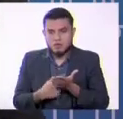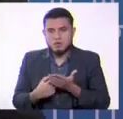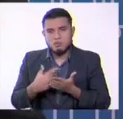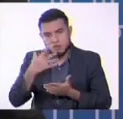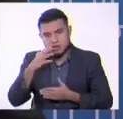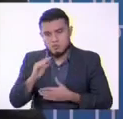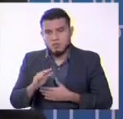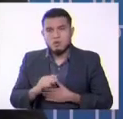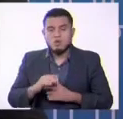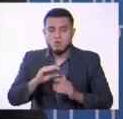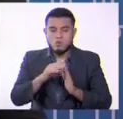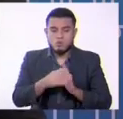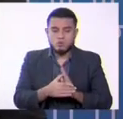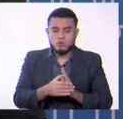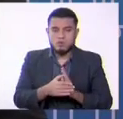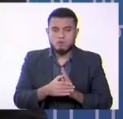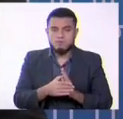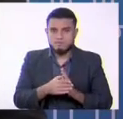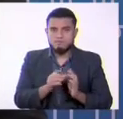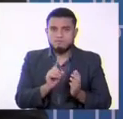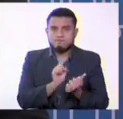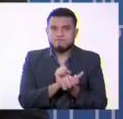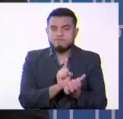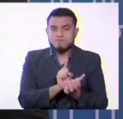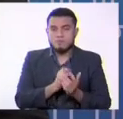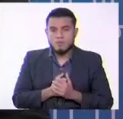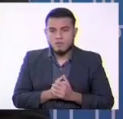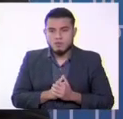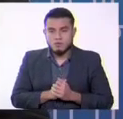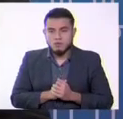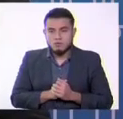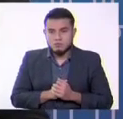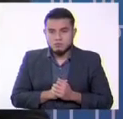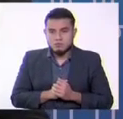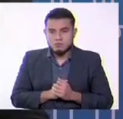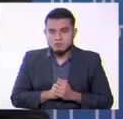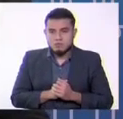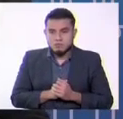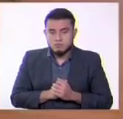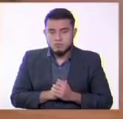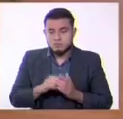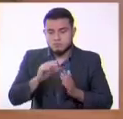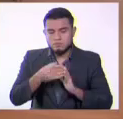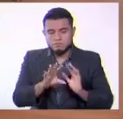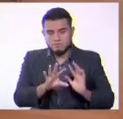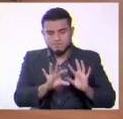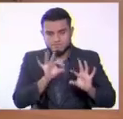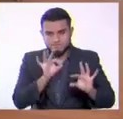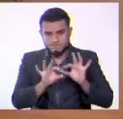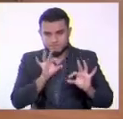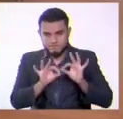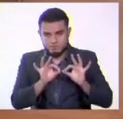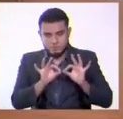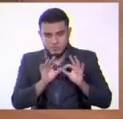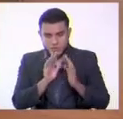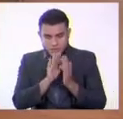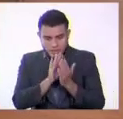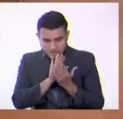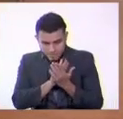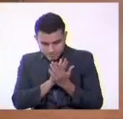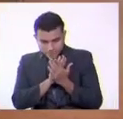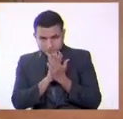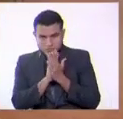cultura dominante, es aquella cultura de la que se retoman los elementos o los rasgos y la adoptan otras